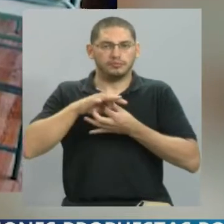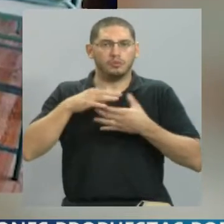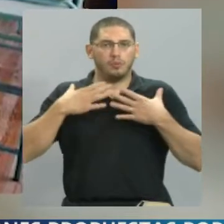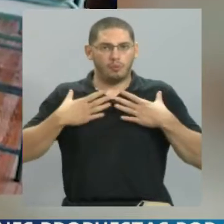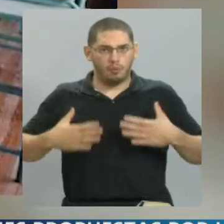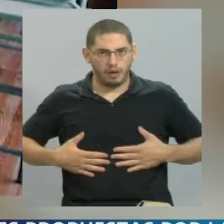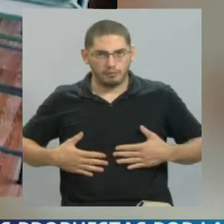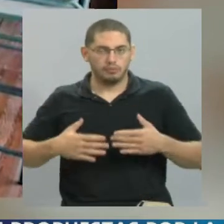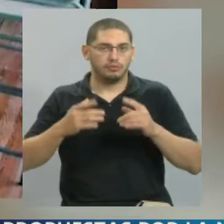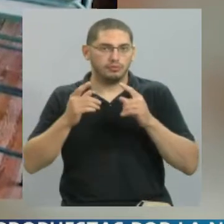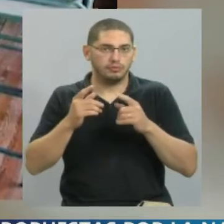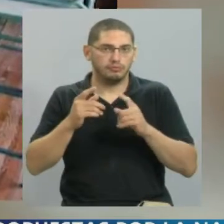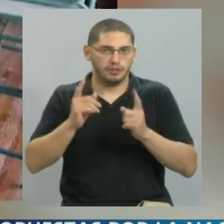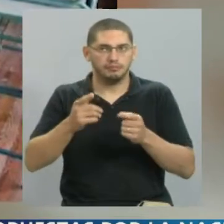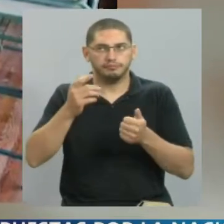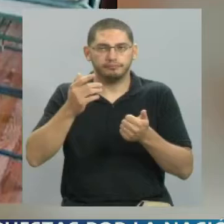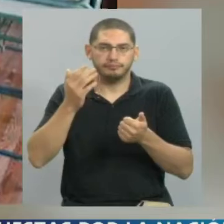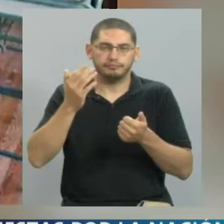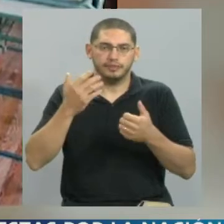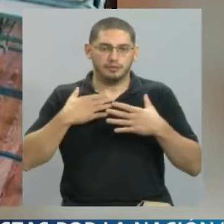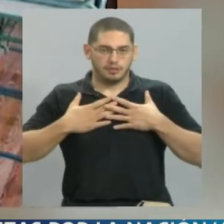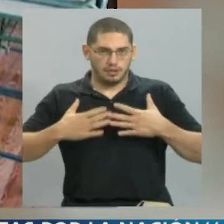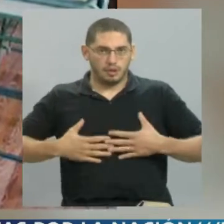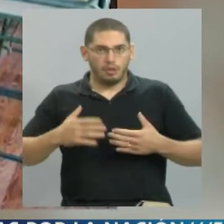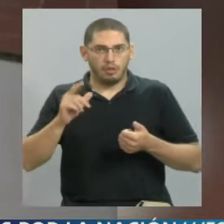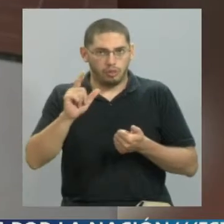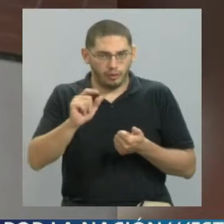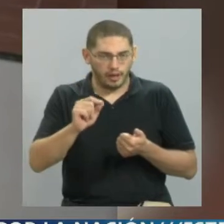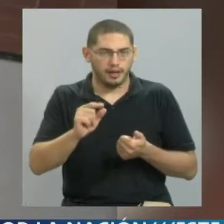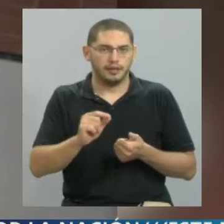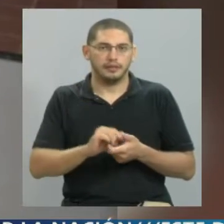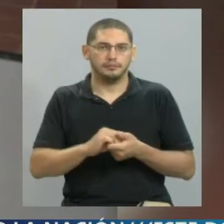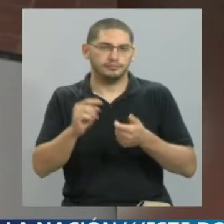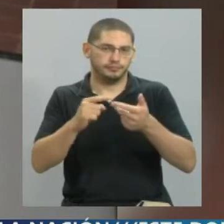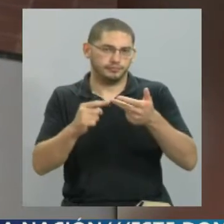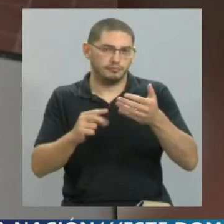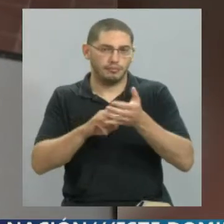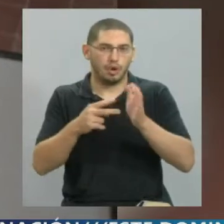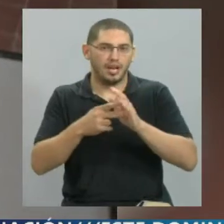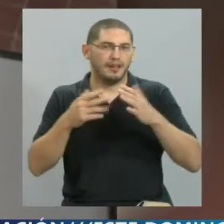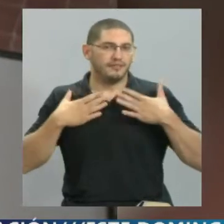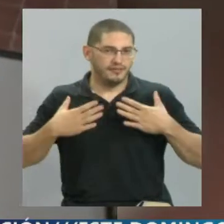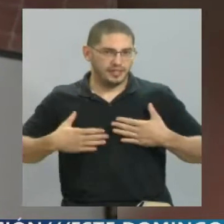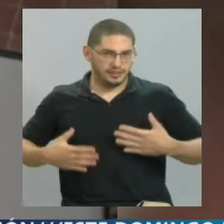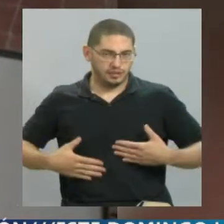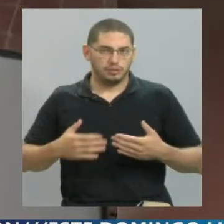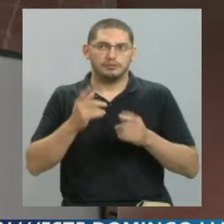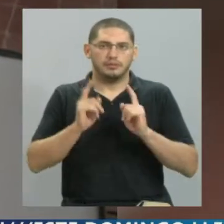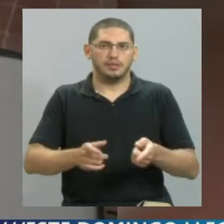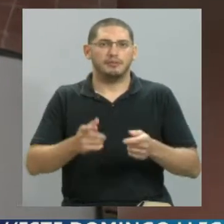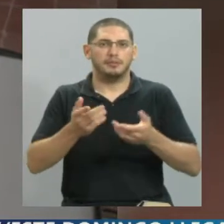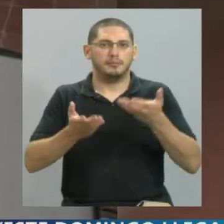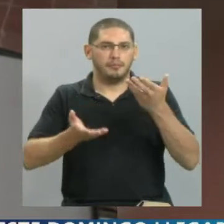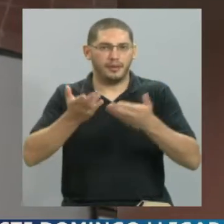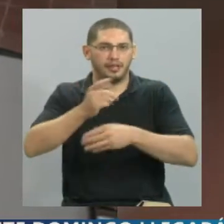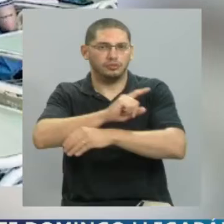trastornos funcionales, cefaleas, dolor torácico, dolor abdominal recurrente y otros problemas físicos como sobrepeso,